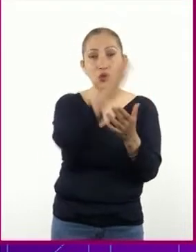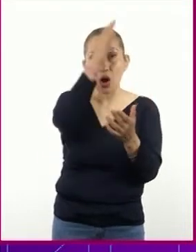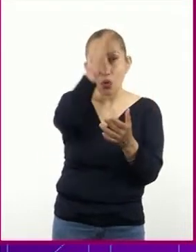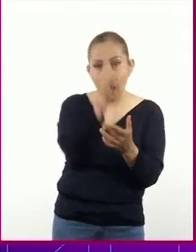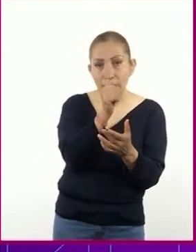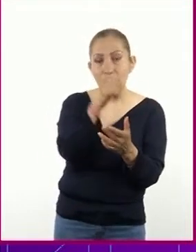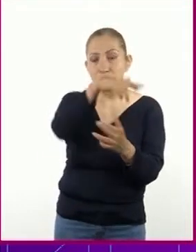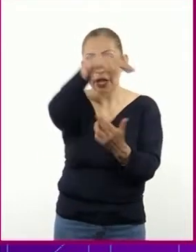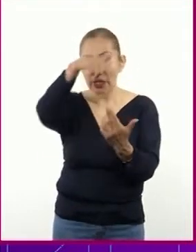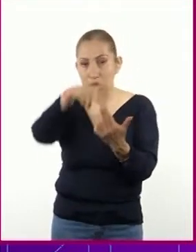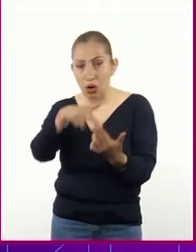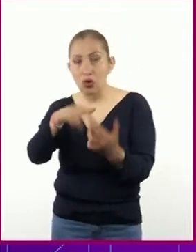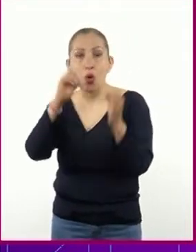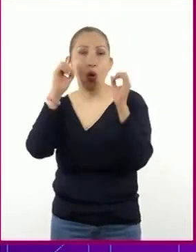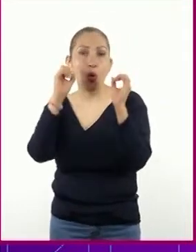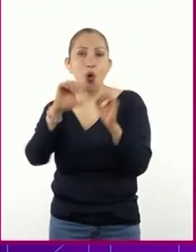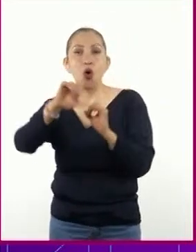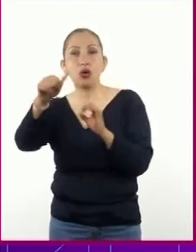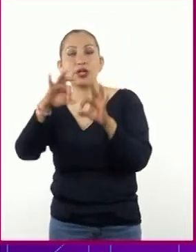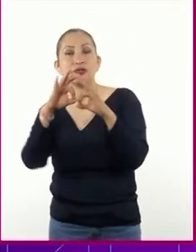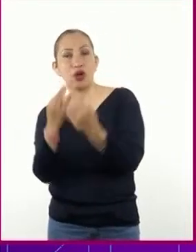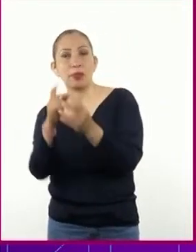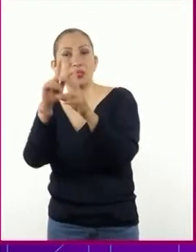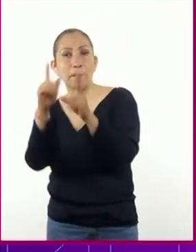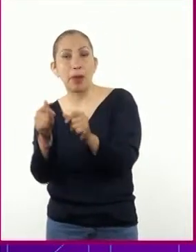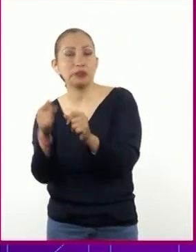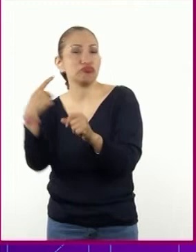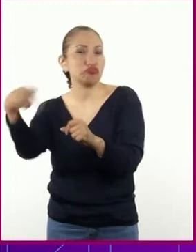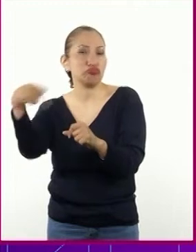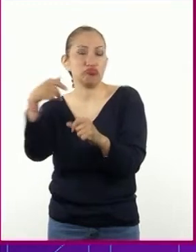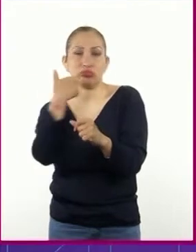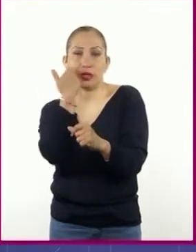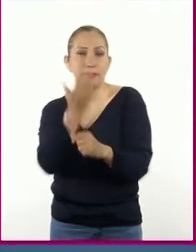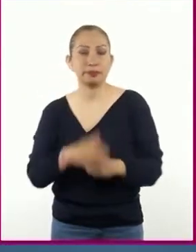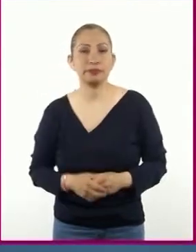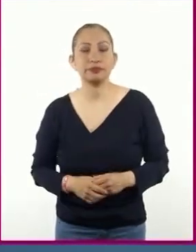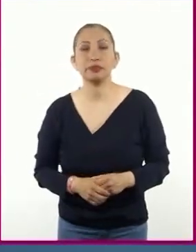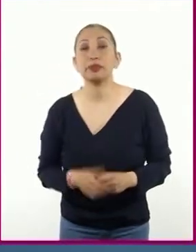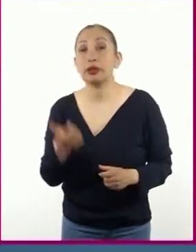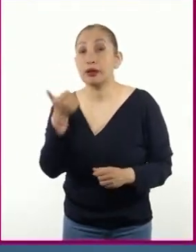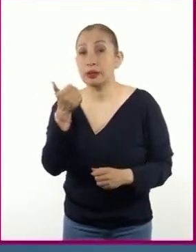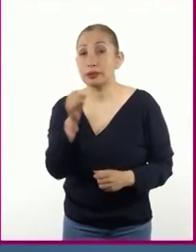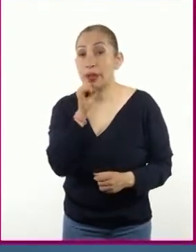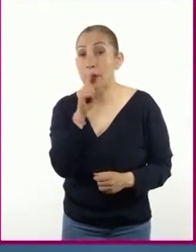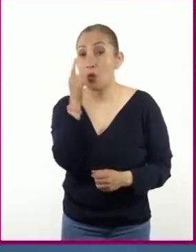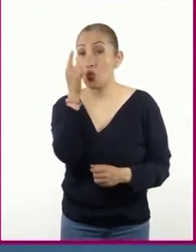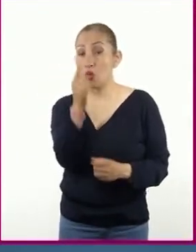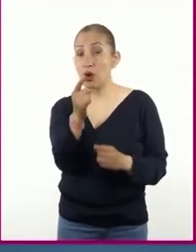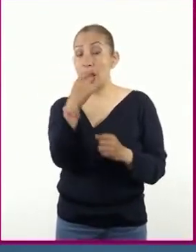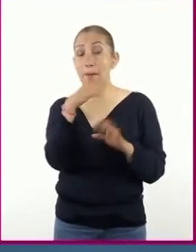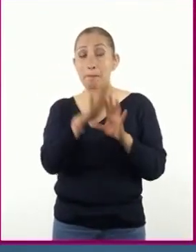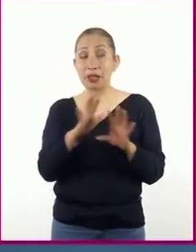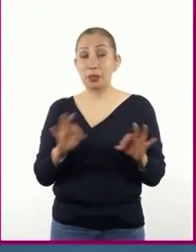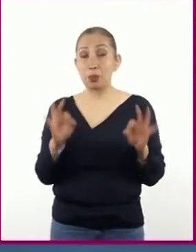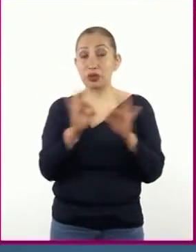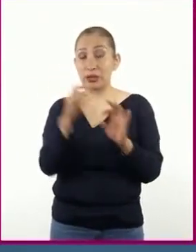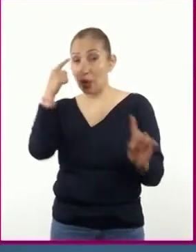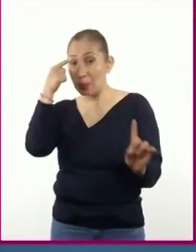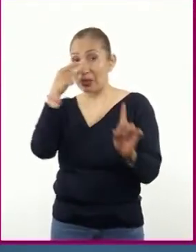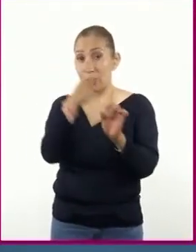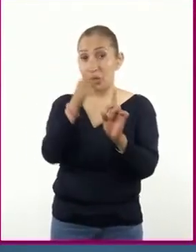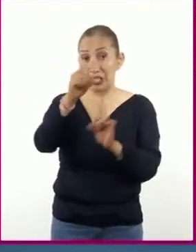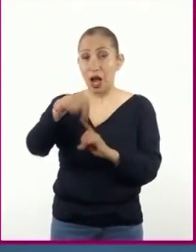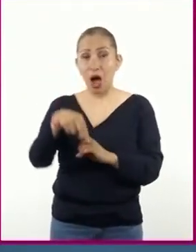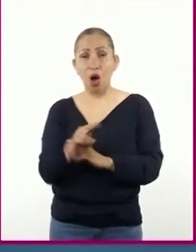acuerdos regionales u otros medios pacíficos de su elección. Asimismo, uno de los principales objetivos de las